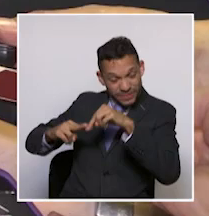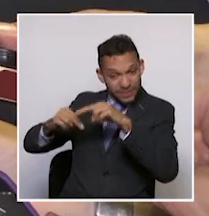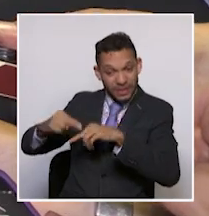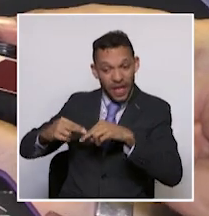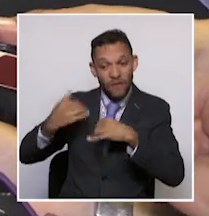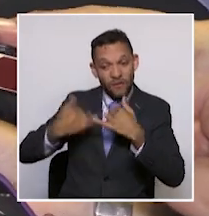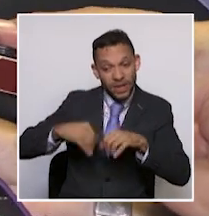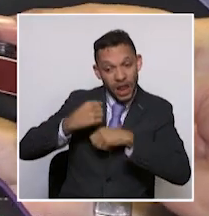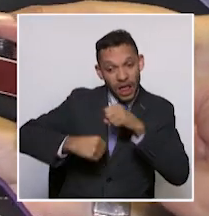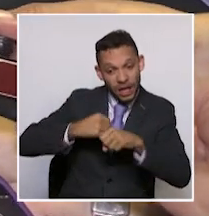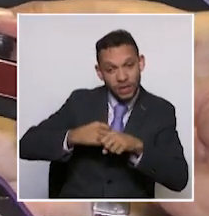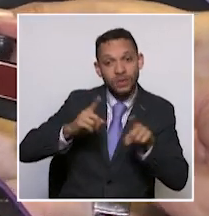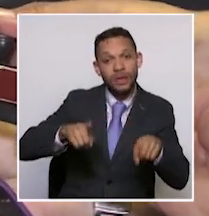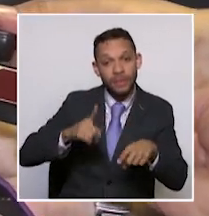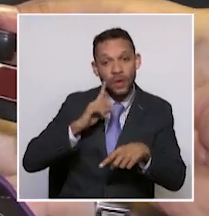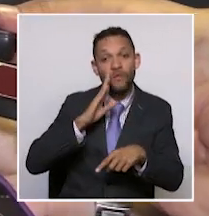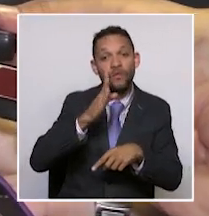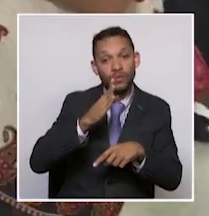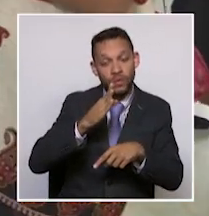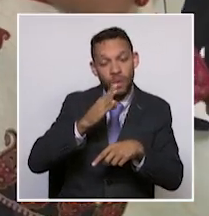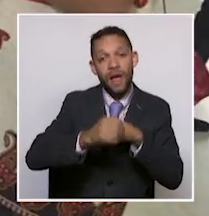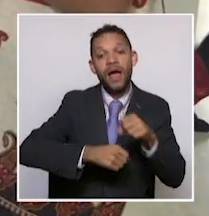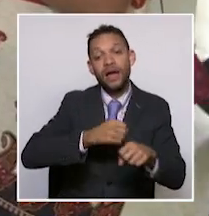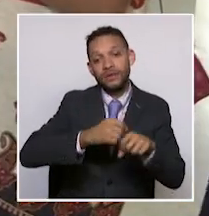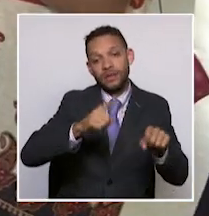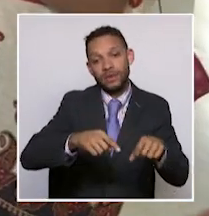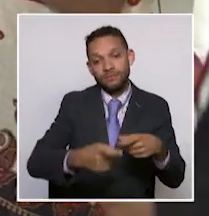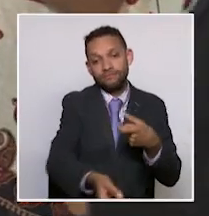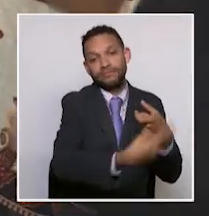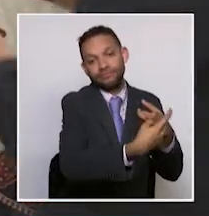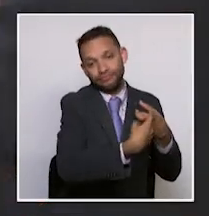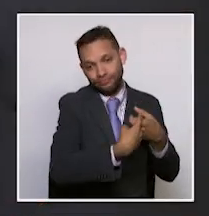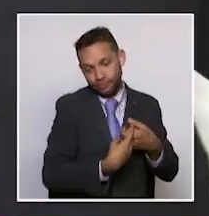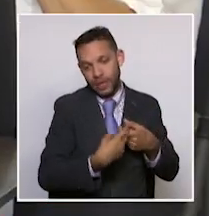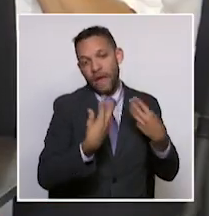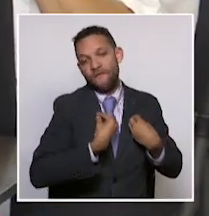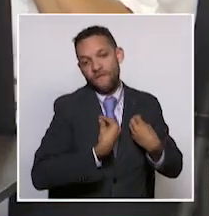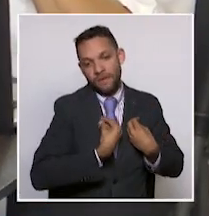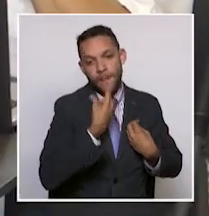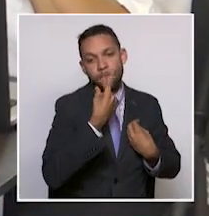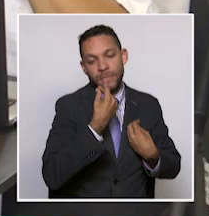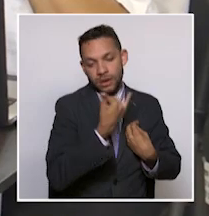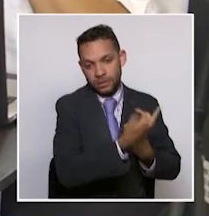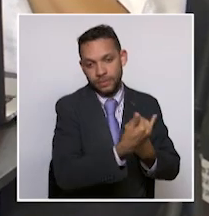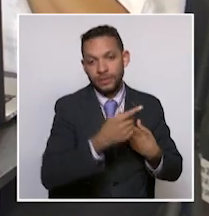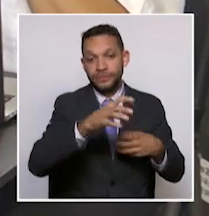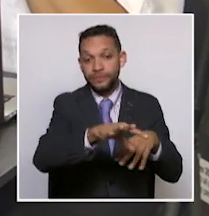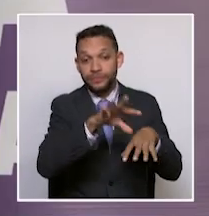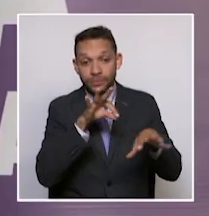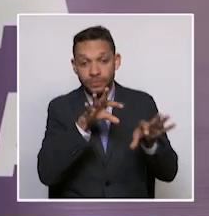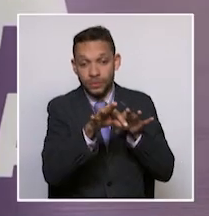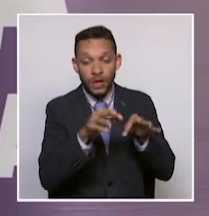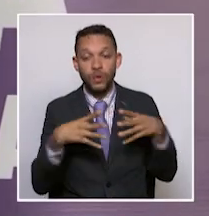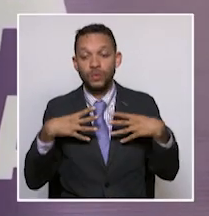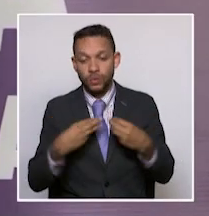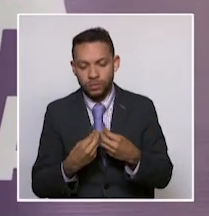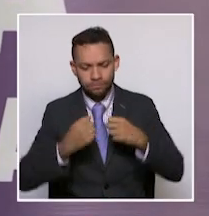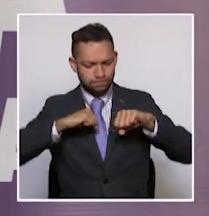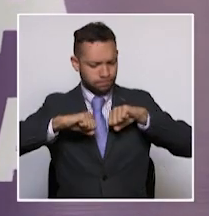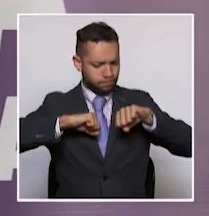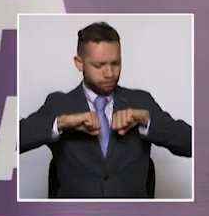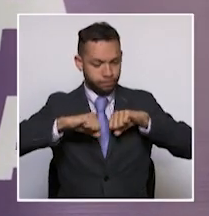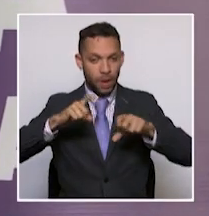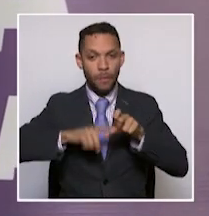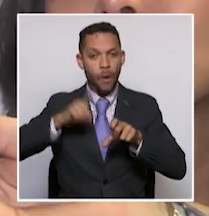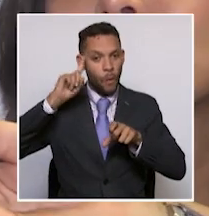año y en el cuatrenio siguiente. El gobernador de Risaralda aseguró que continuamente se trabaja desde la administración departamental para la generación de